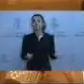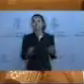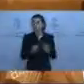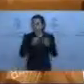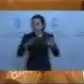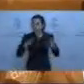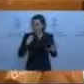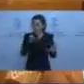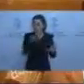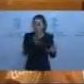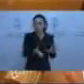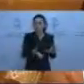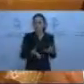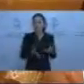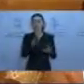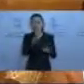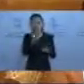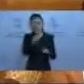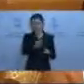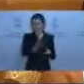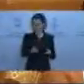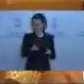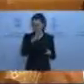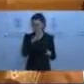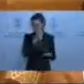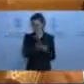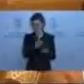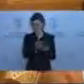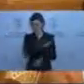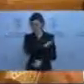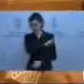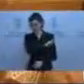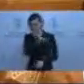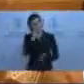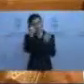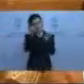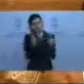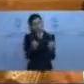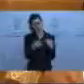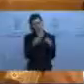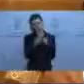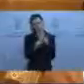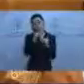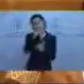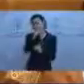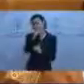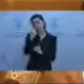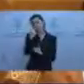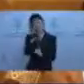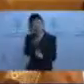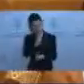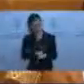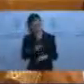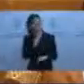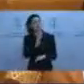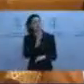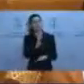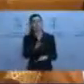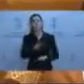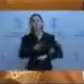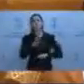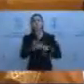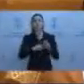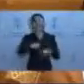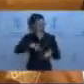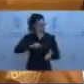claramente. No me lo tome como una amenaza. Empezaremos a pedir los registros de los altos cargos y estamos en nuestro derecho a hacerlo y lo vamos a hacer. Señoría,